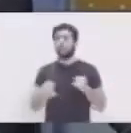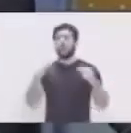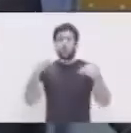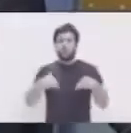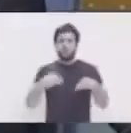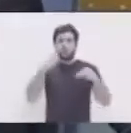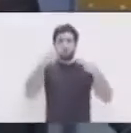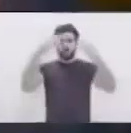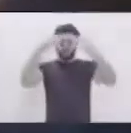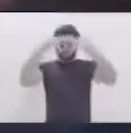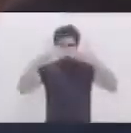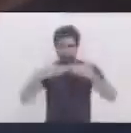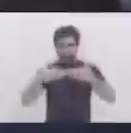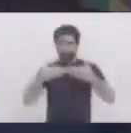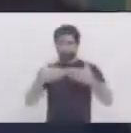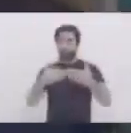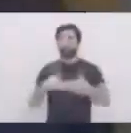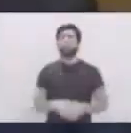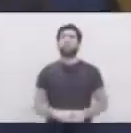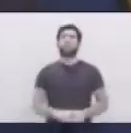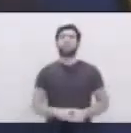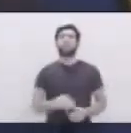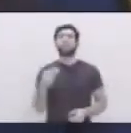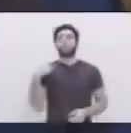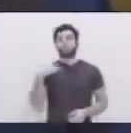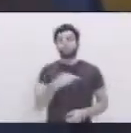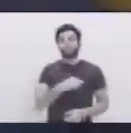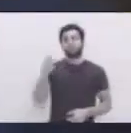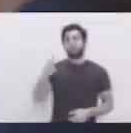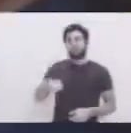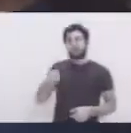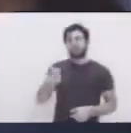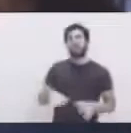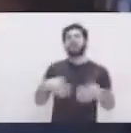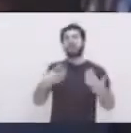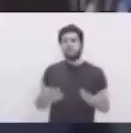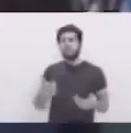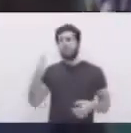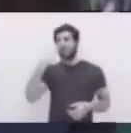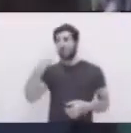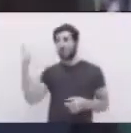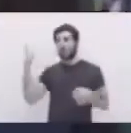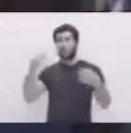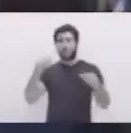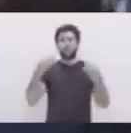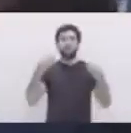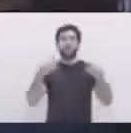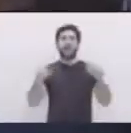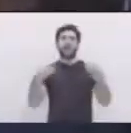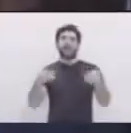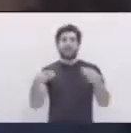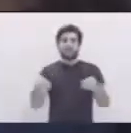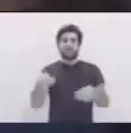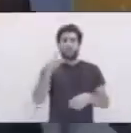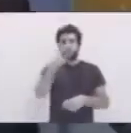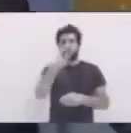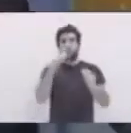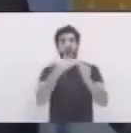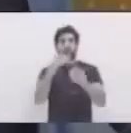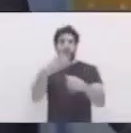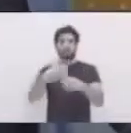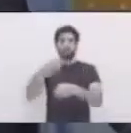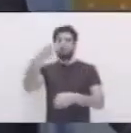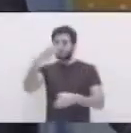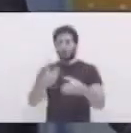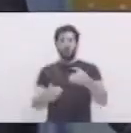hora de armar nuestra careta, ¿sí? Para eso vamos a necesitar la hoja de acetato, o esto también lo pueden sustituir por un plástico